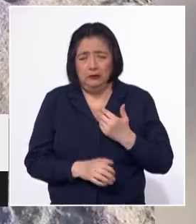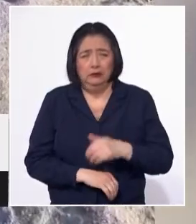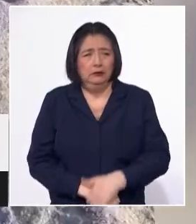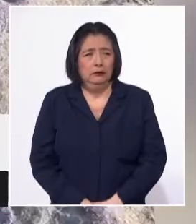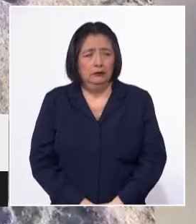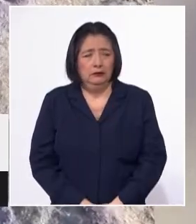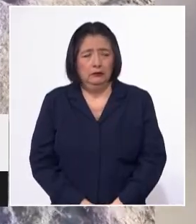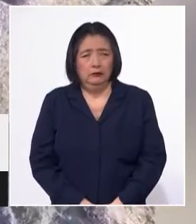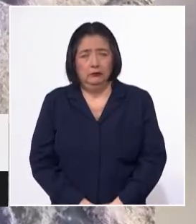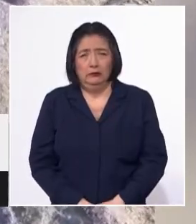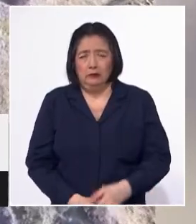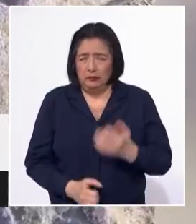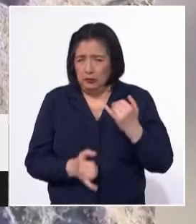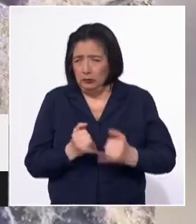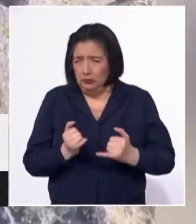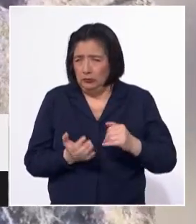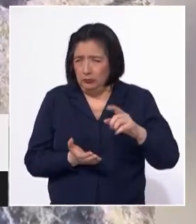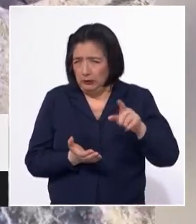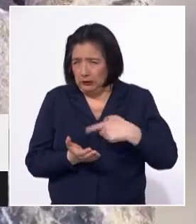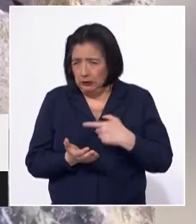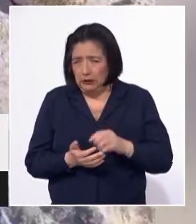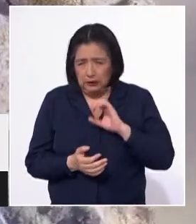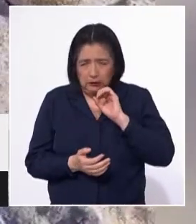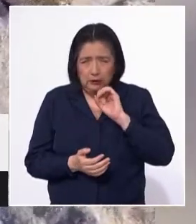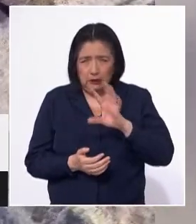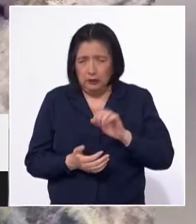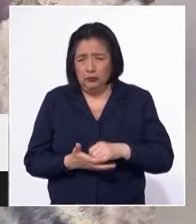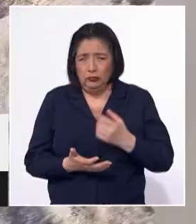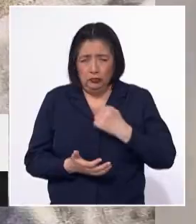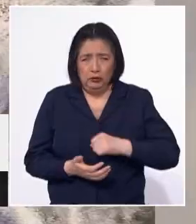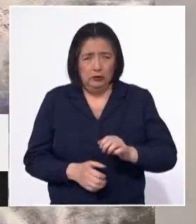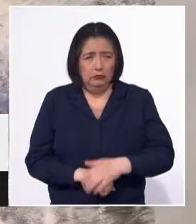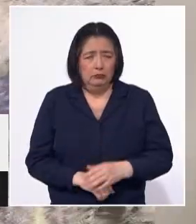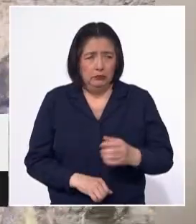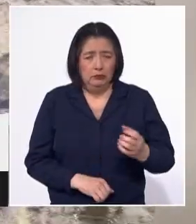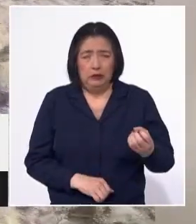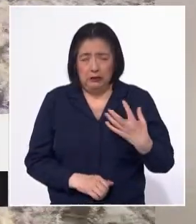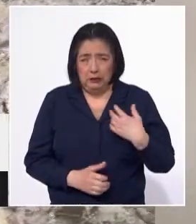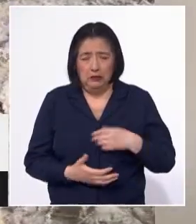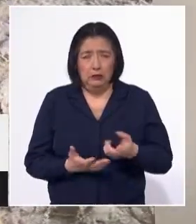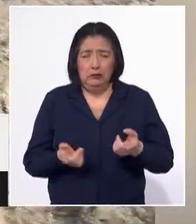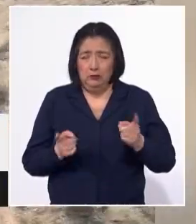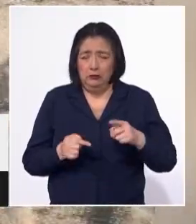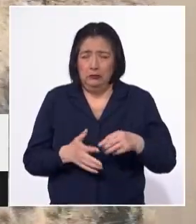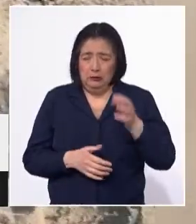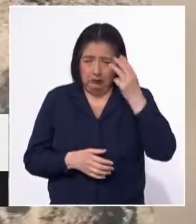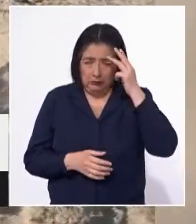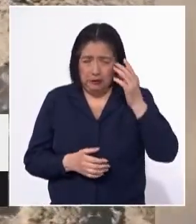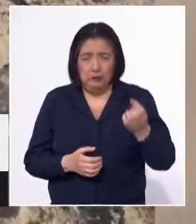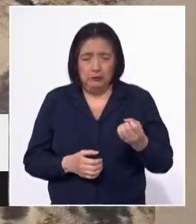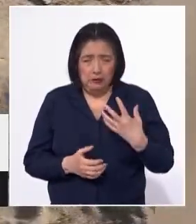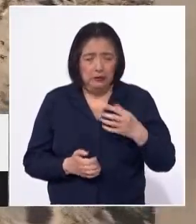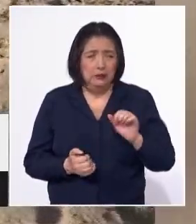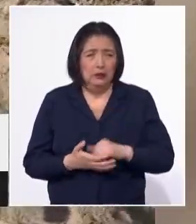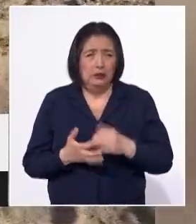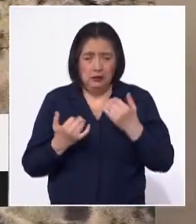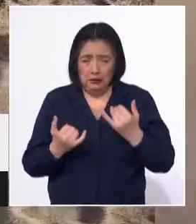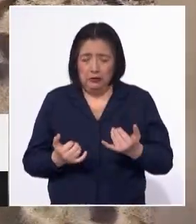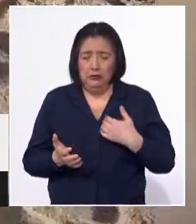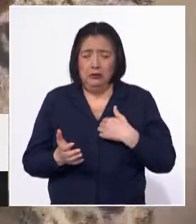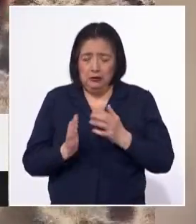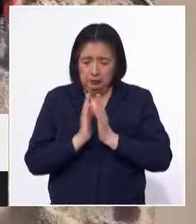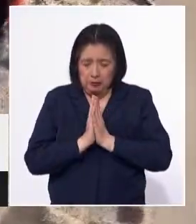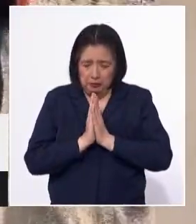¿Cuál fue el último mensaje que le dejó su hija? ¿Qué fue la última conversación? Mi hija me dice, cuando estaba en Mexicali, me dice, mamá, ora por